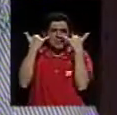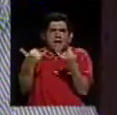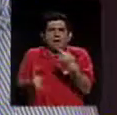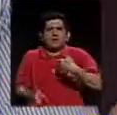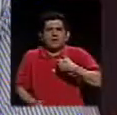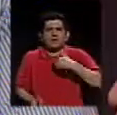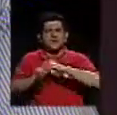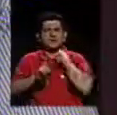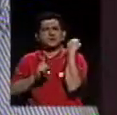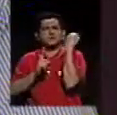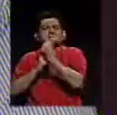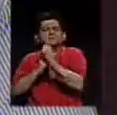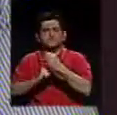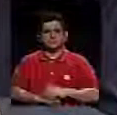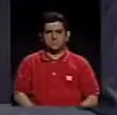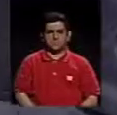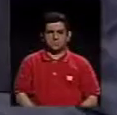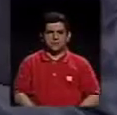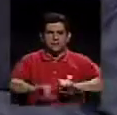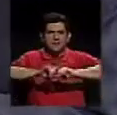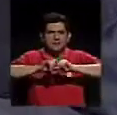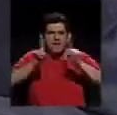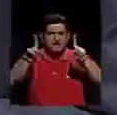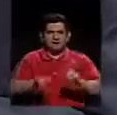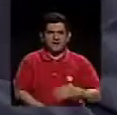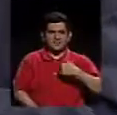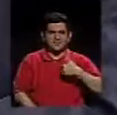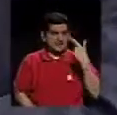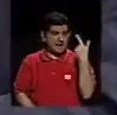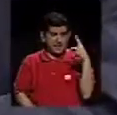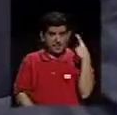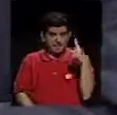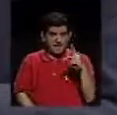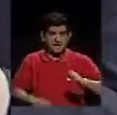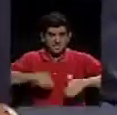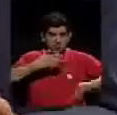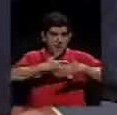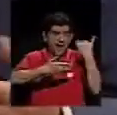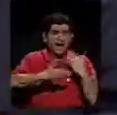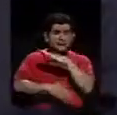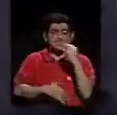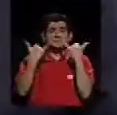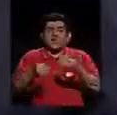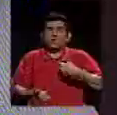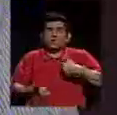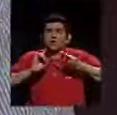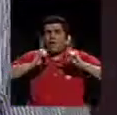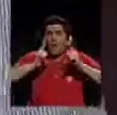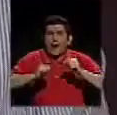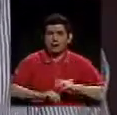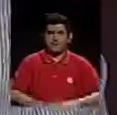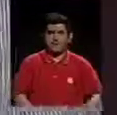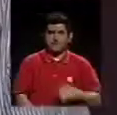viviendo ahora? ¿Y en qué diferencia hay entre los riesgos que puede existir antes y los que hay ahora? Bueno, yo